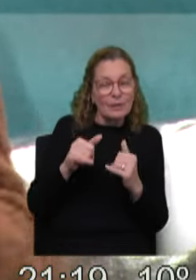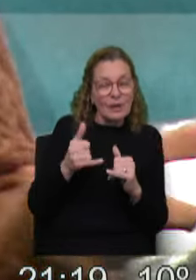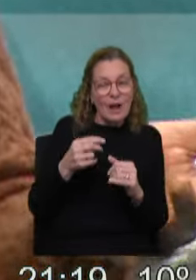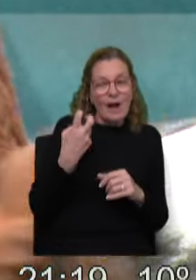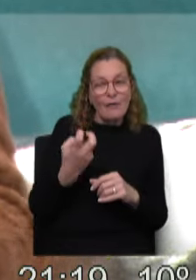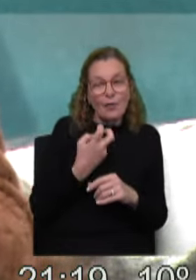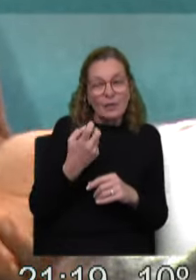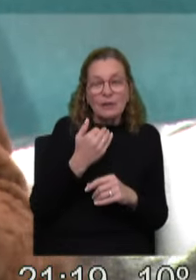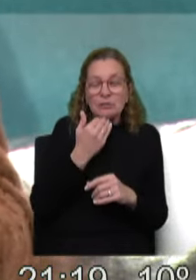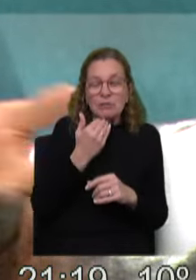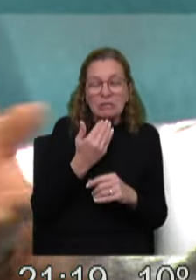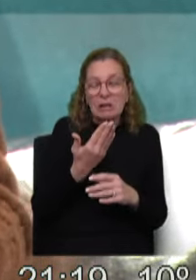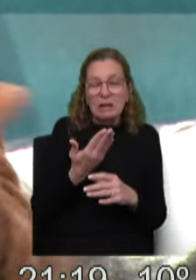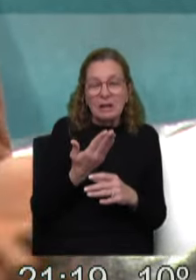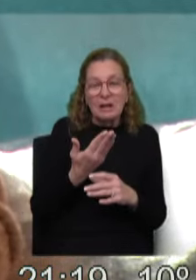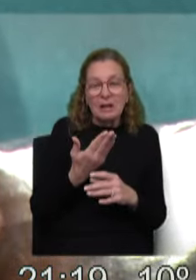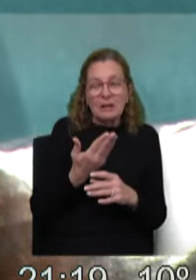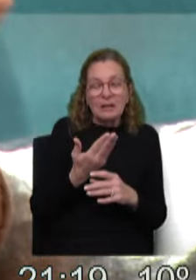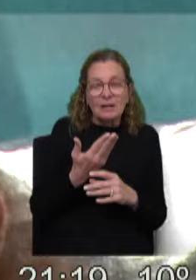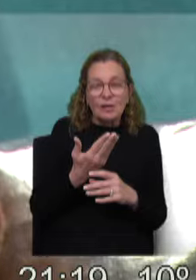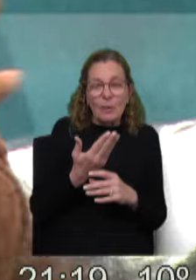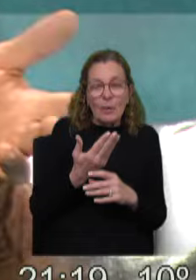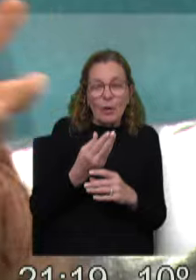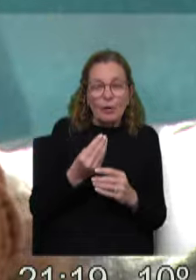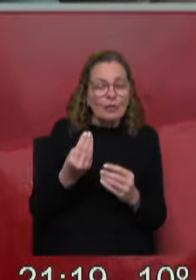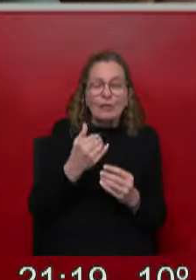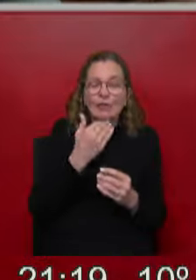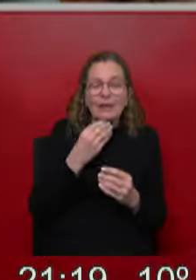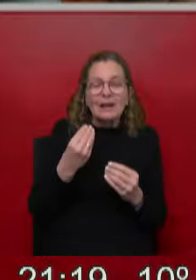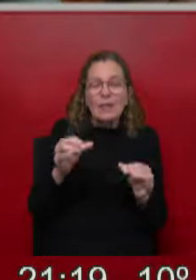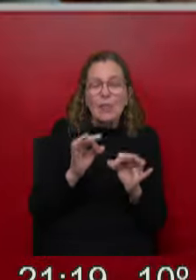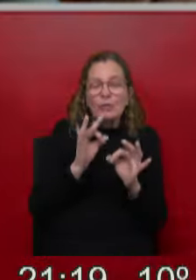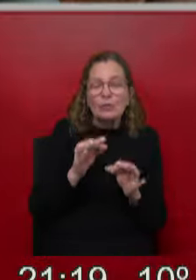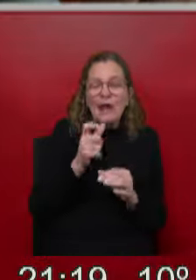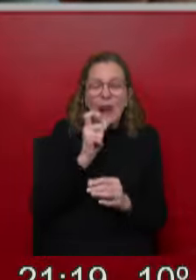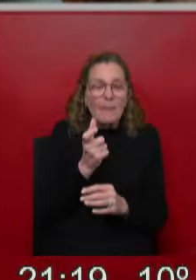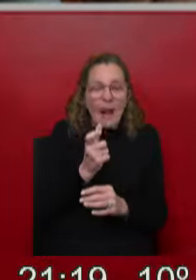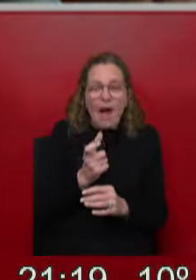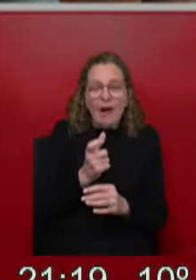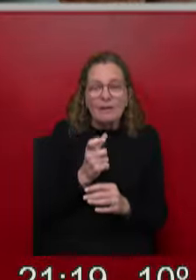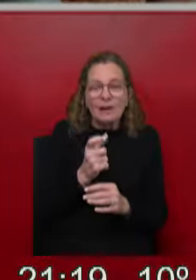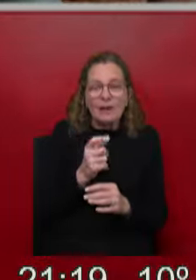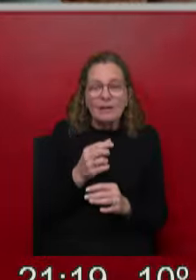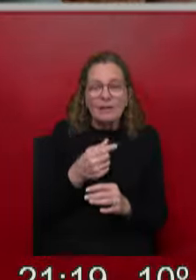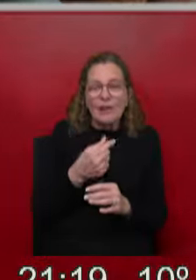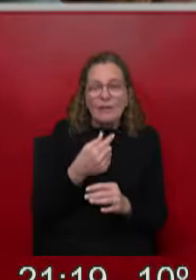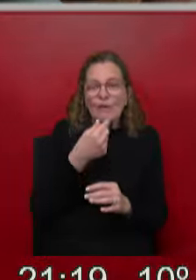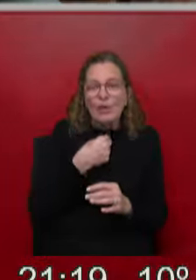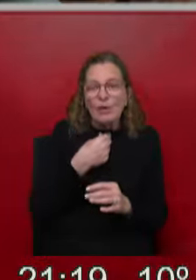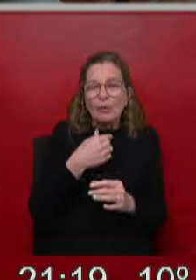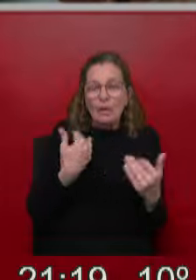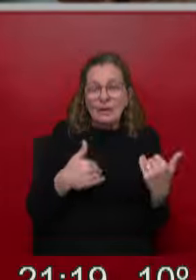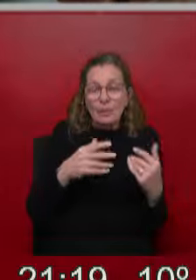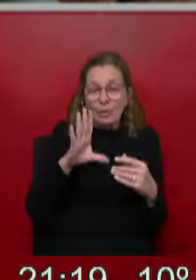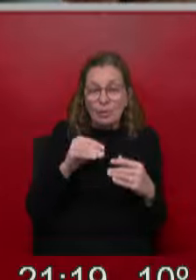búsqueda, la cosa de no tener un género muy determinado, la búsqueda con las palabras, con los timbres... sí. Con el ritmo, todo